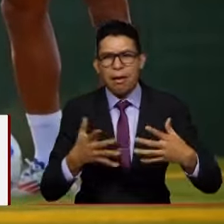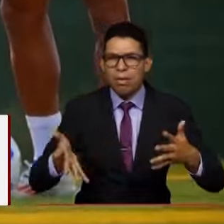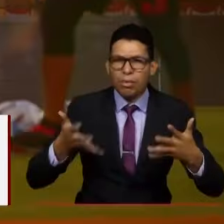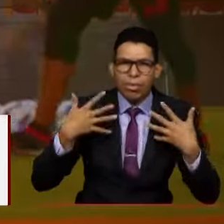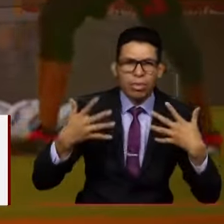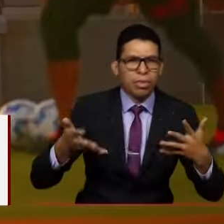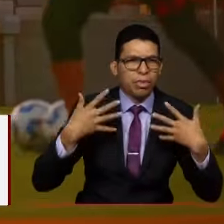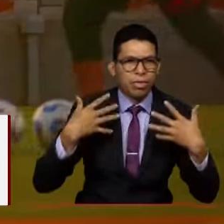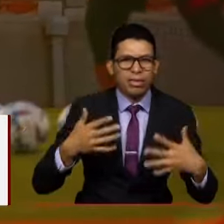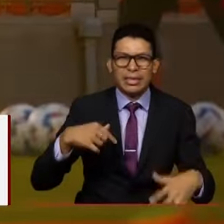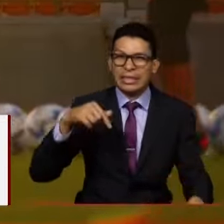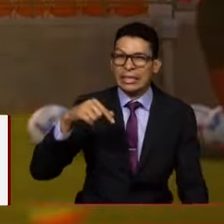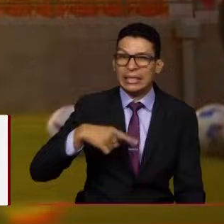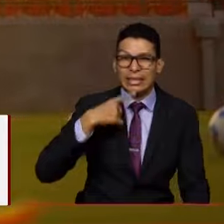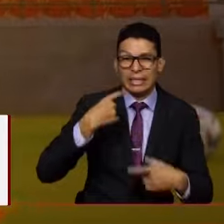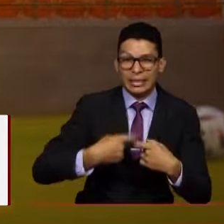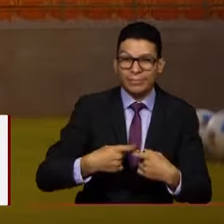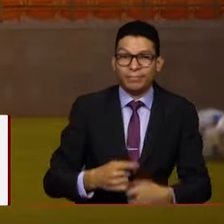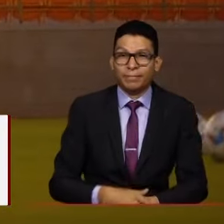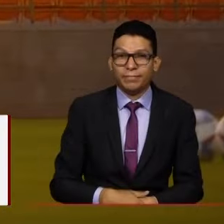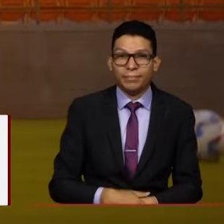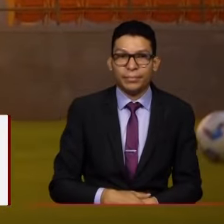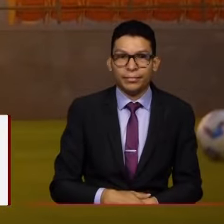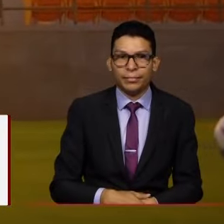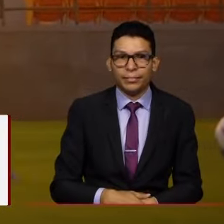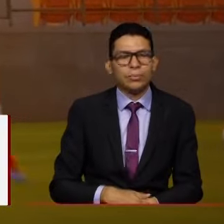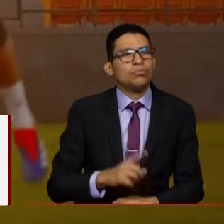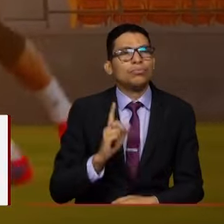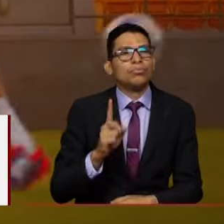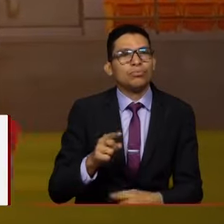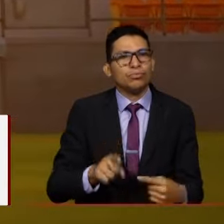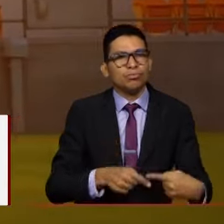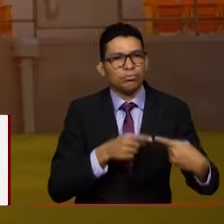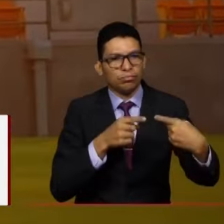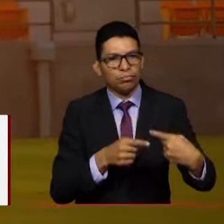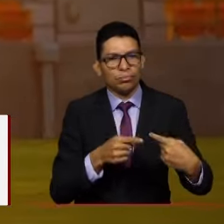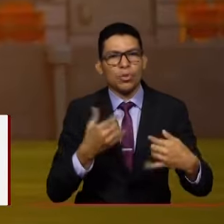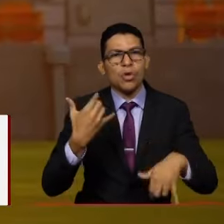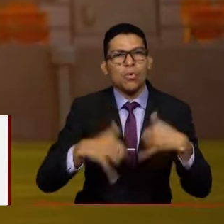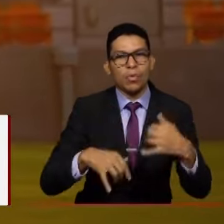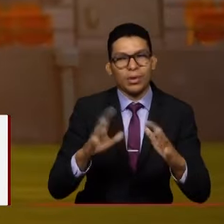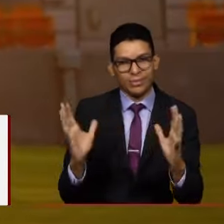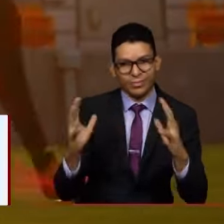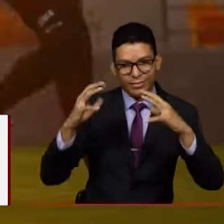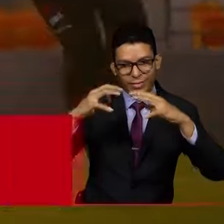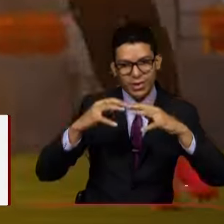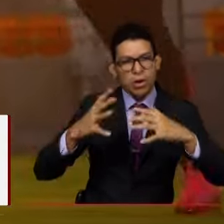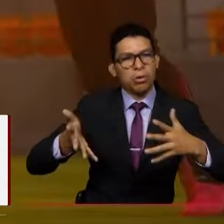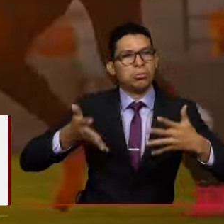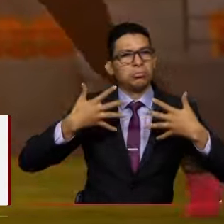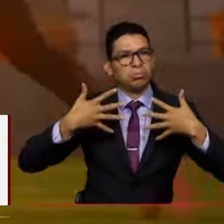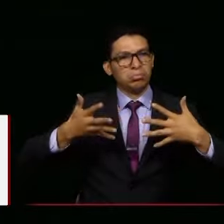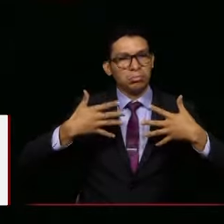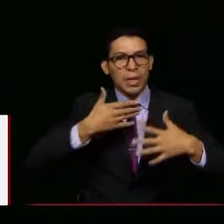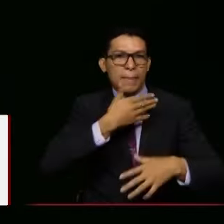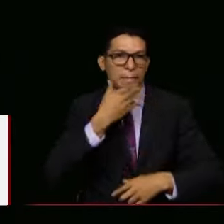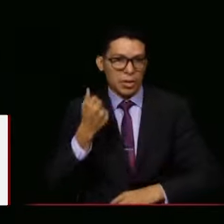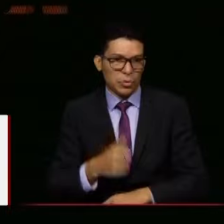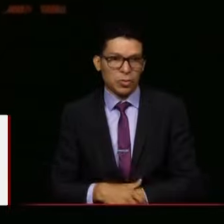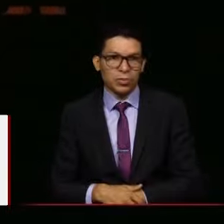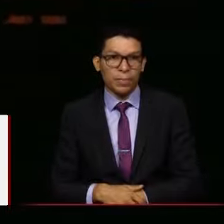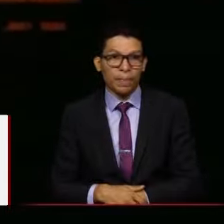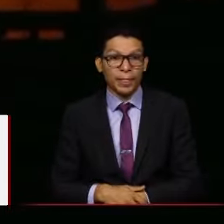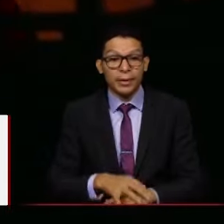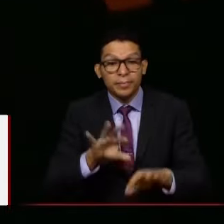hago referencia aquí en Arizona, aunque el partido se jugará, como lo manifesté, en un estadio climatizado. La selección cafetera